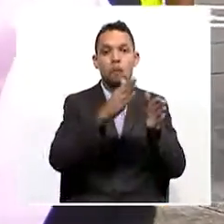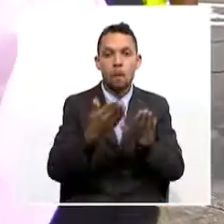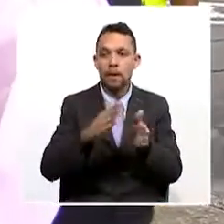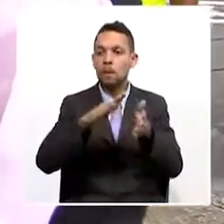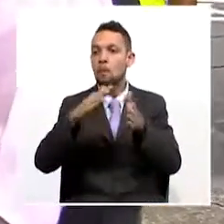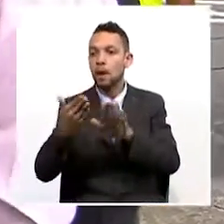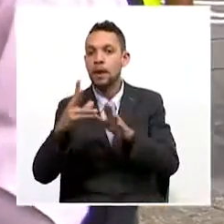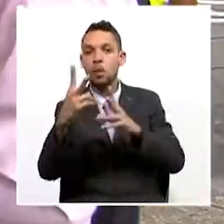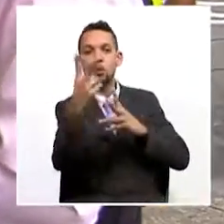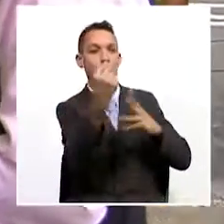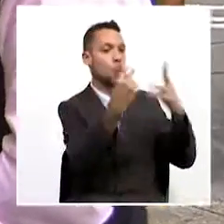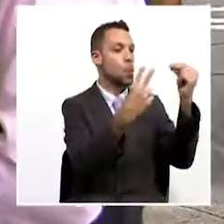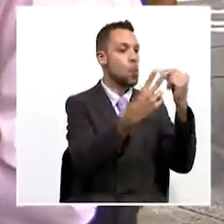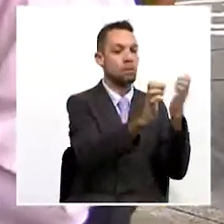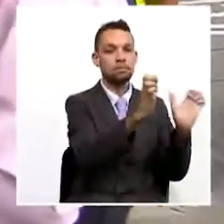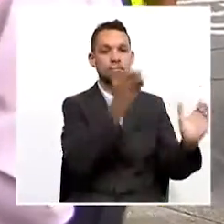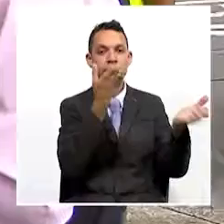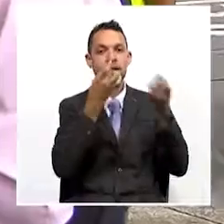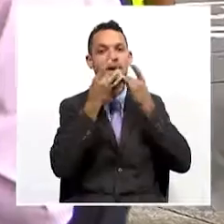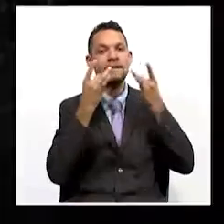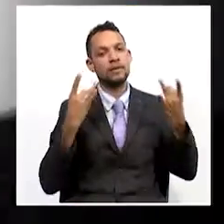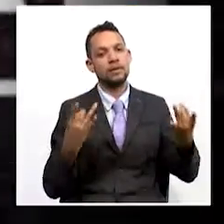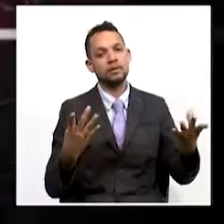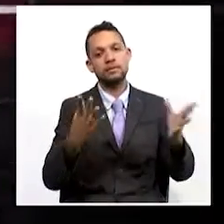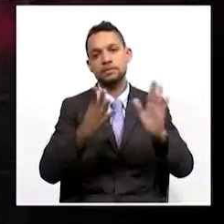ocasiones por negligencia médica.